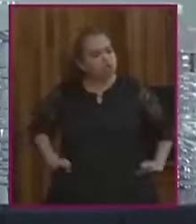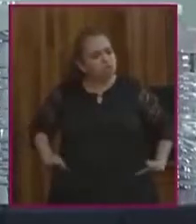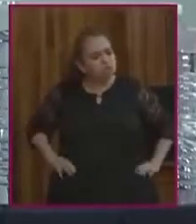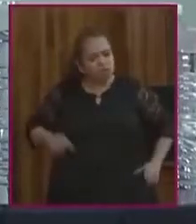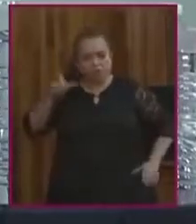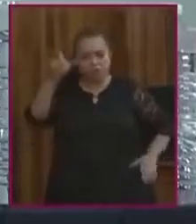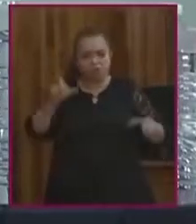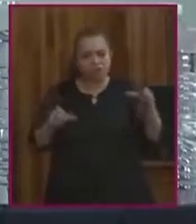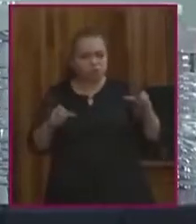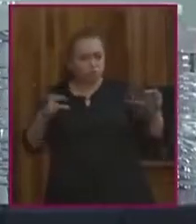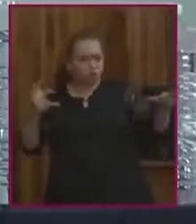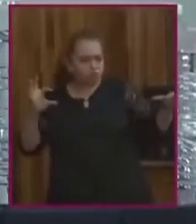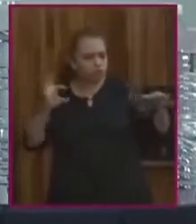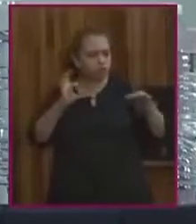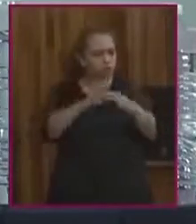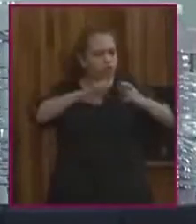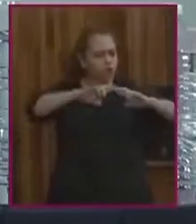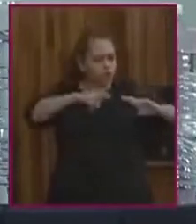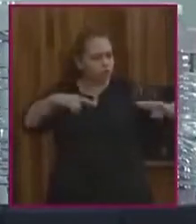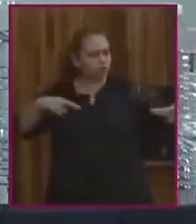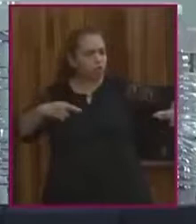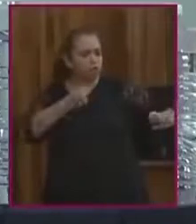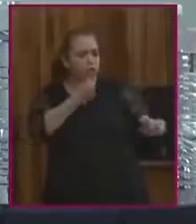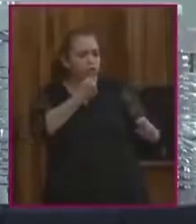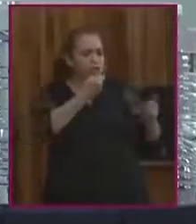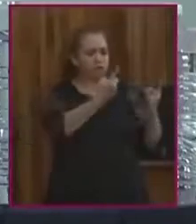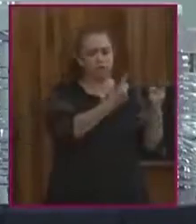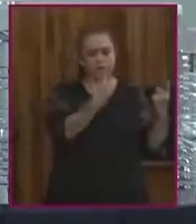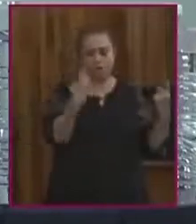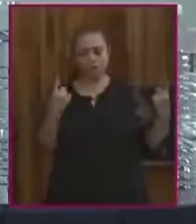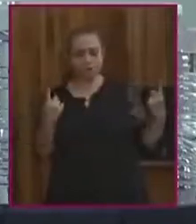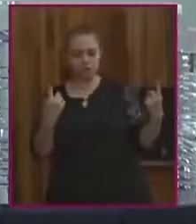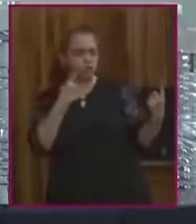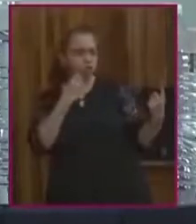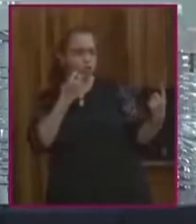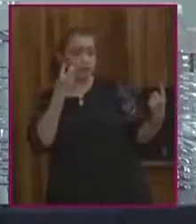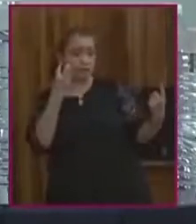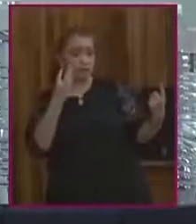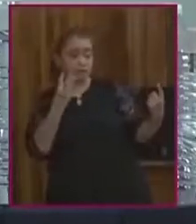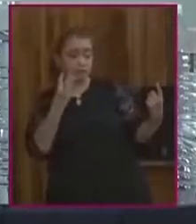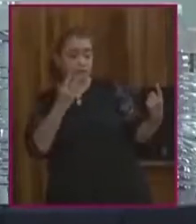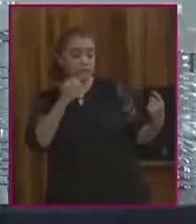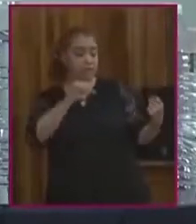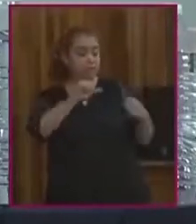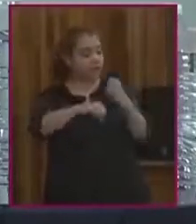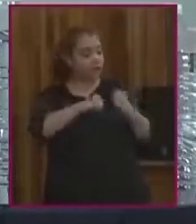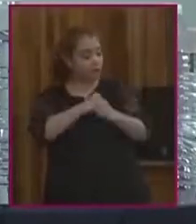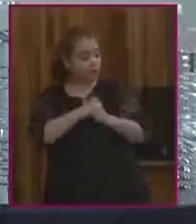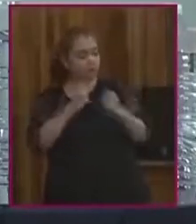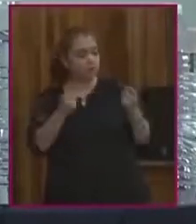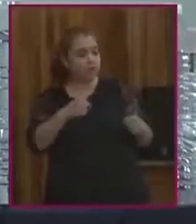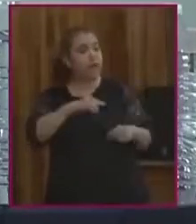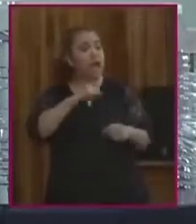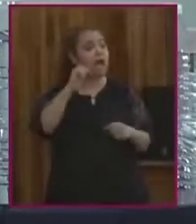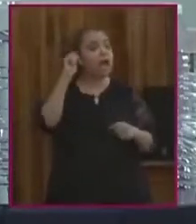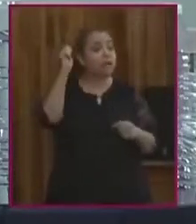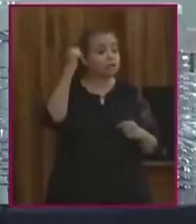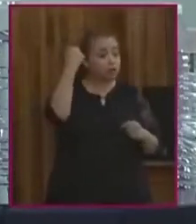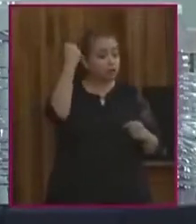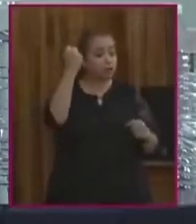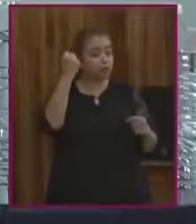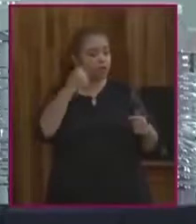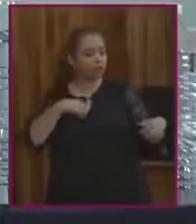menor de 3 años de edad, y las cuales, y esto viene derivado de la teoría del apego y de la propuesta de Mary